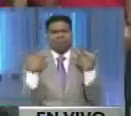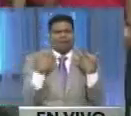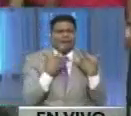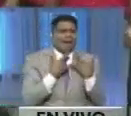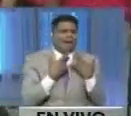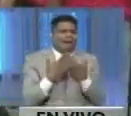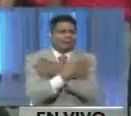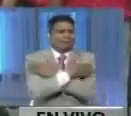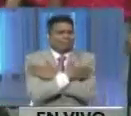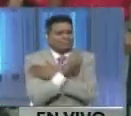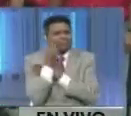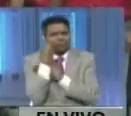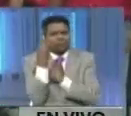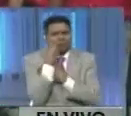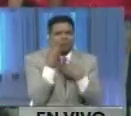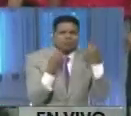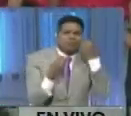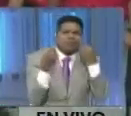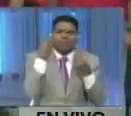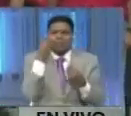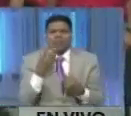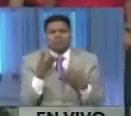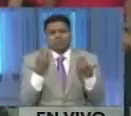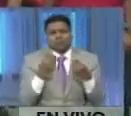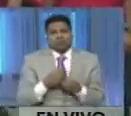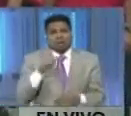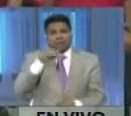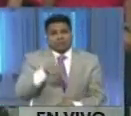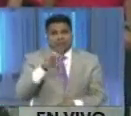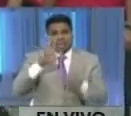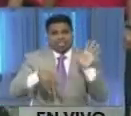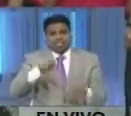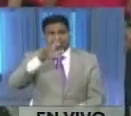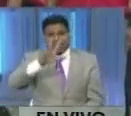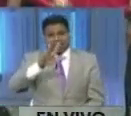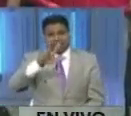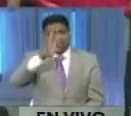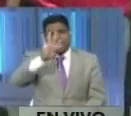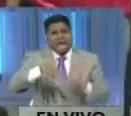aquí estuvimos el 13 y 14 de julio.